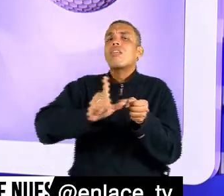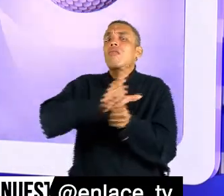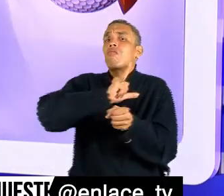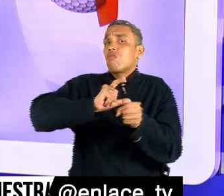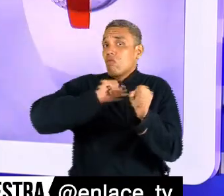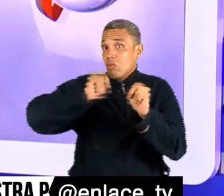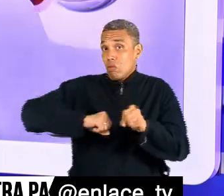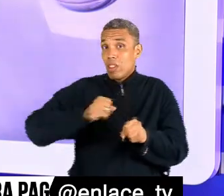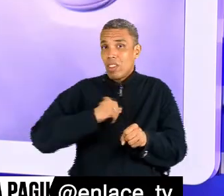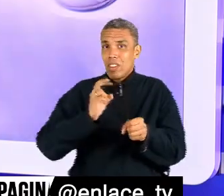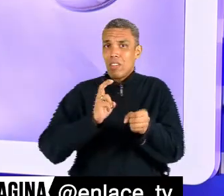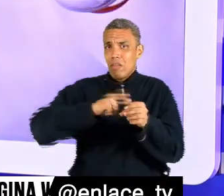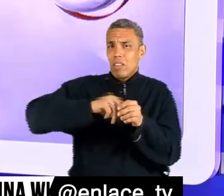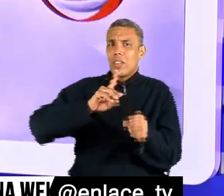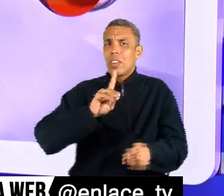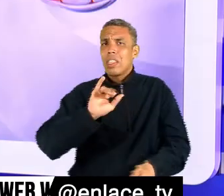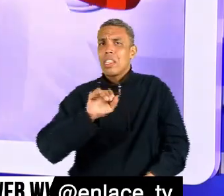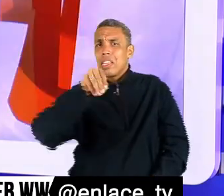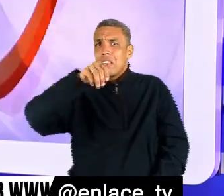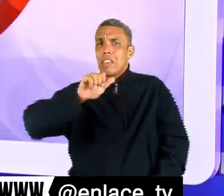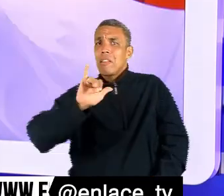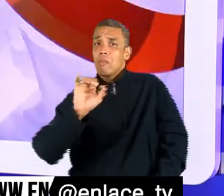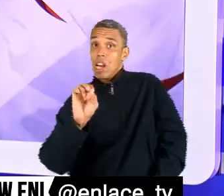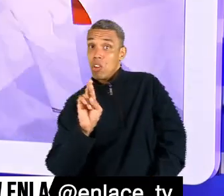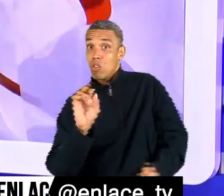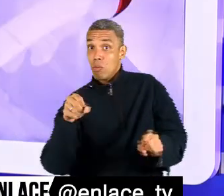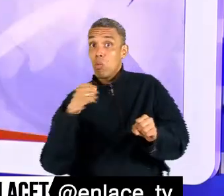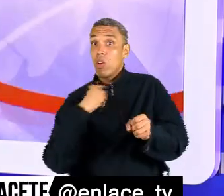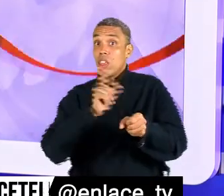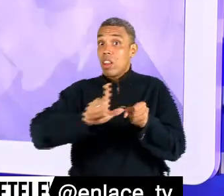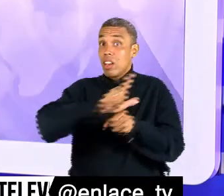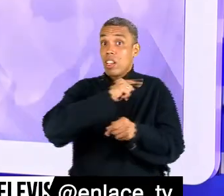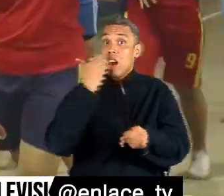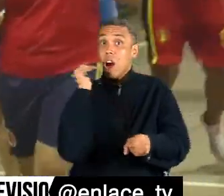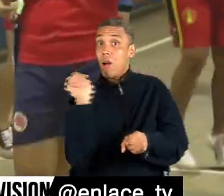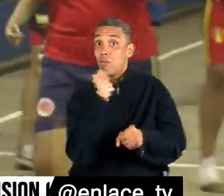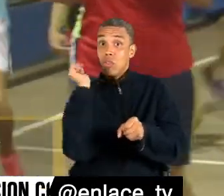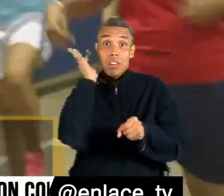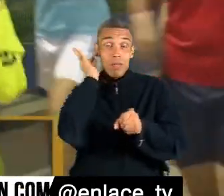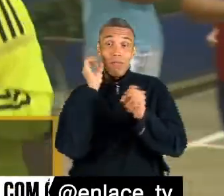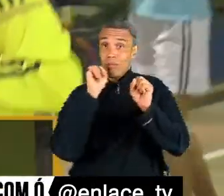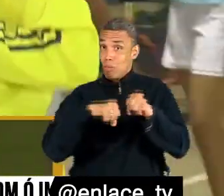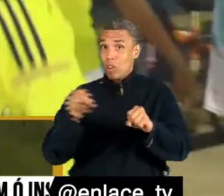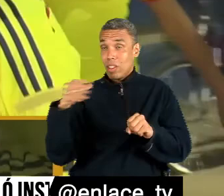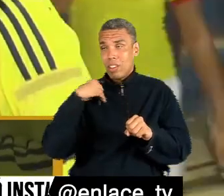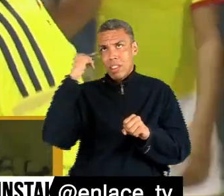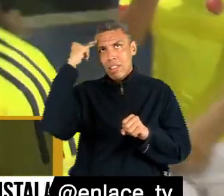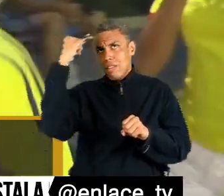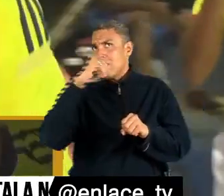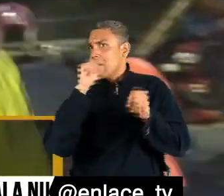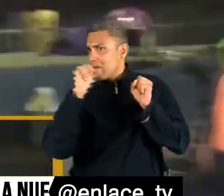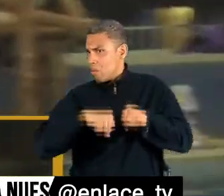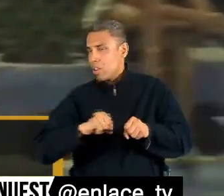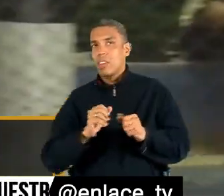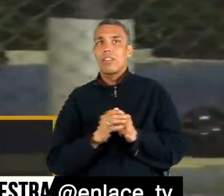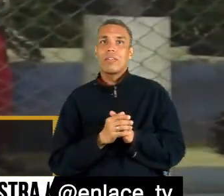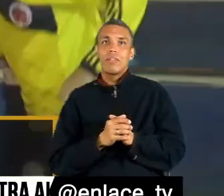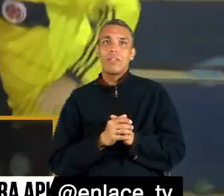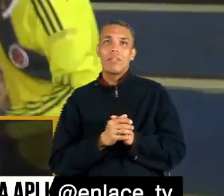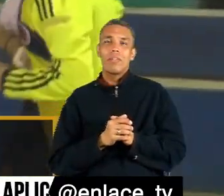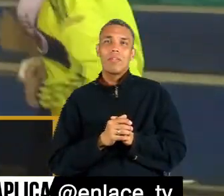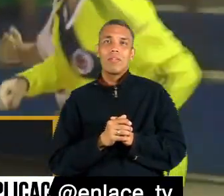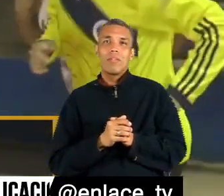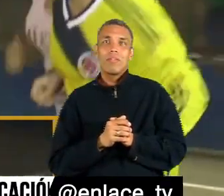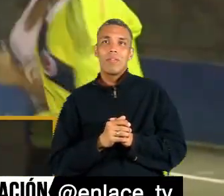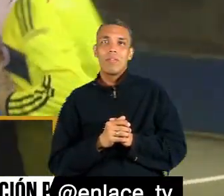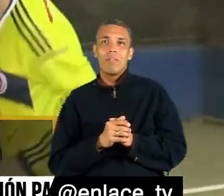segundo semestre se pueda contar con este torneo en nuestro país. Una de las principales figuras a destacar dentro de la plantilla